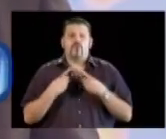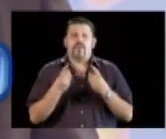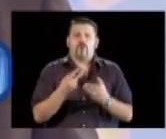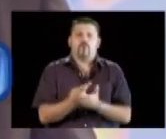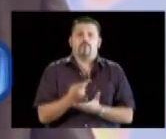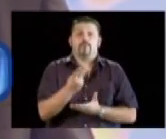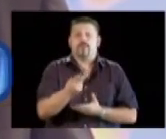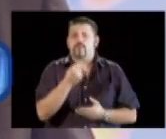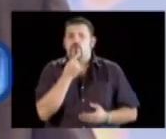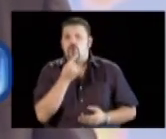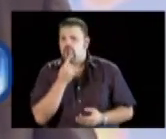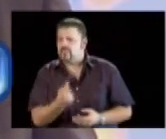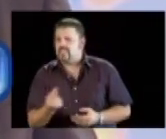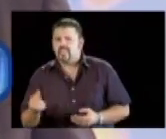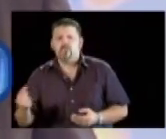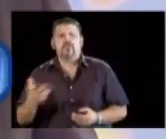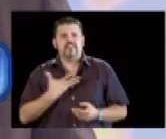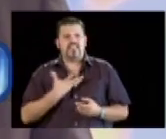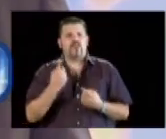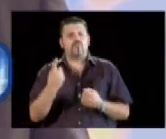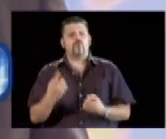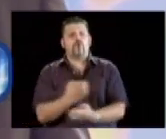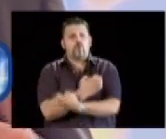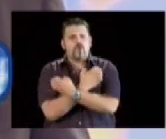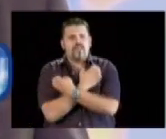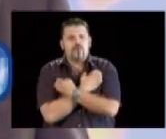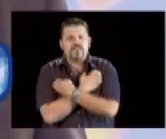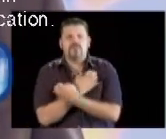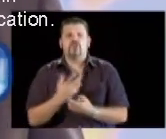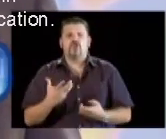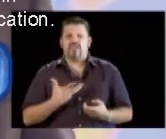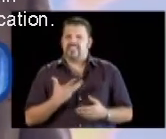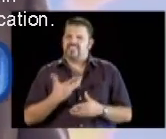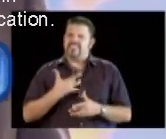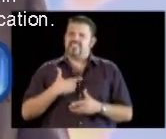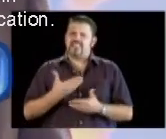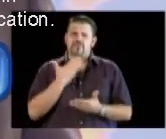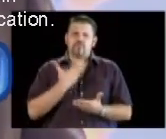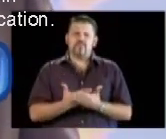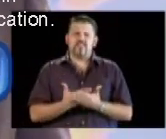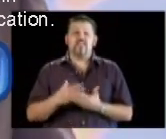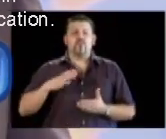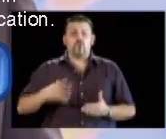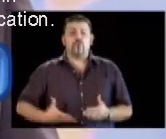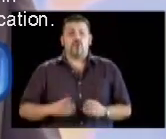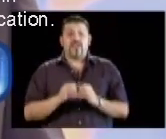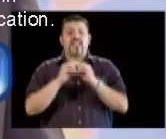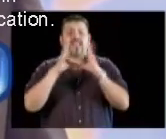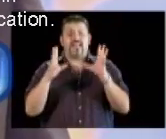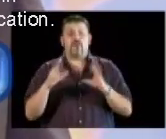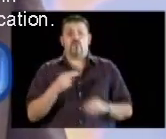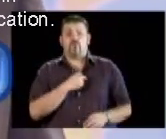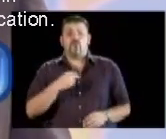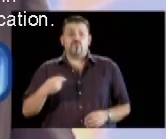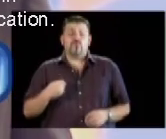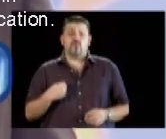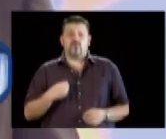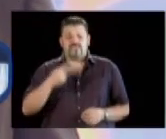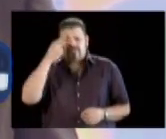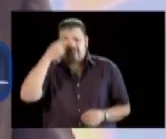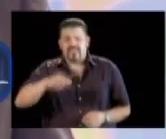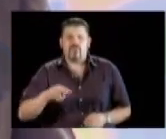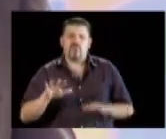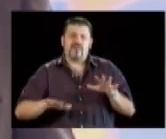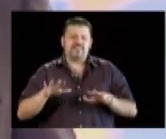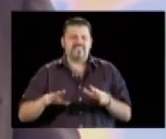que los niños puedan tener una educación basada en la autoestima, porque creo que está claro que en México destruimos la autoestima durante la educación,